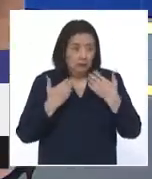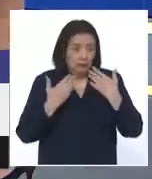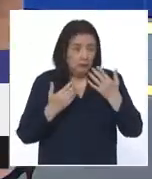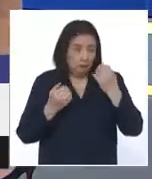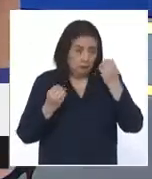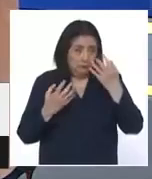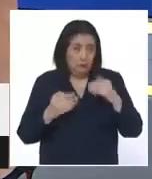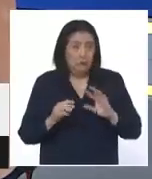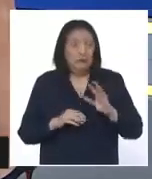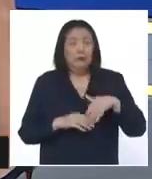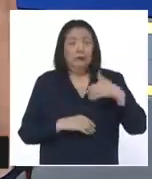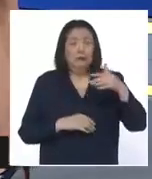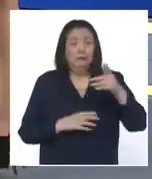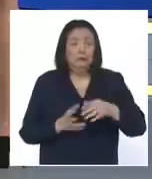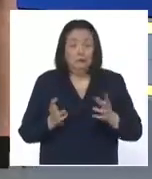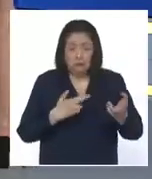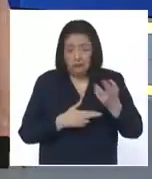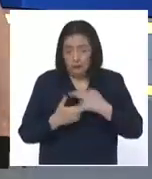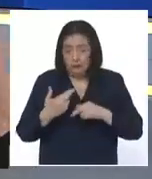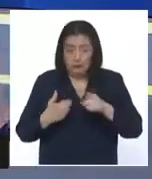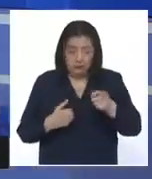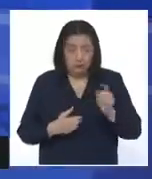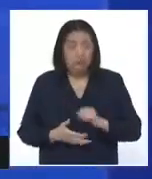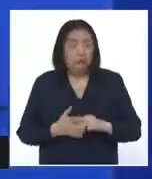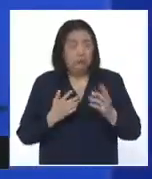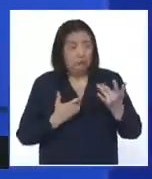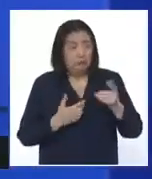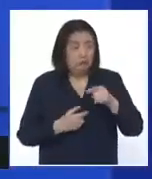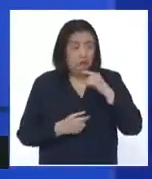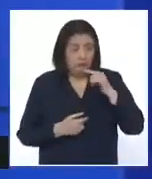Gracias, Leonardo, por la información. Regresamos contigo en cualquier momento y esperamos que esta señora pueda ser protegida.